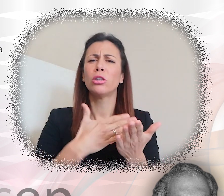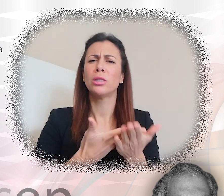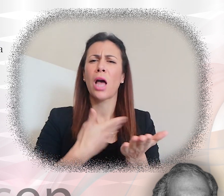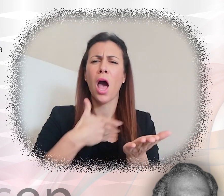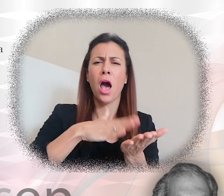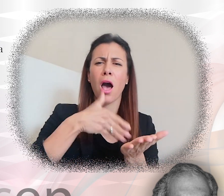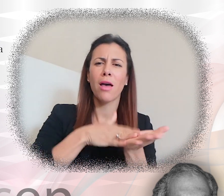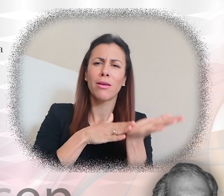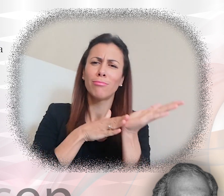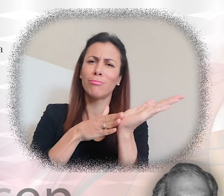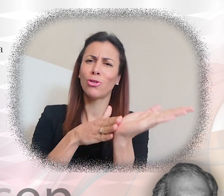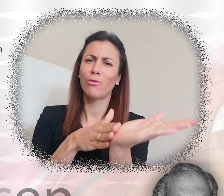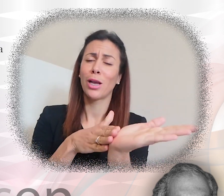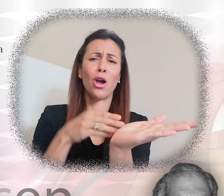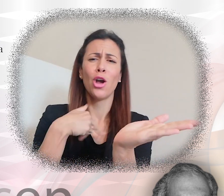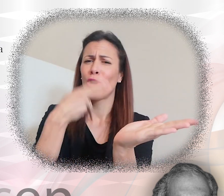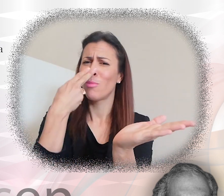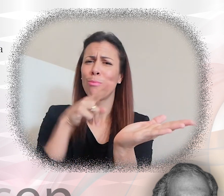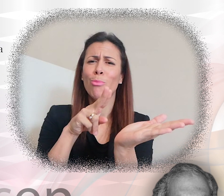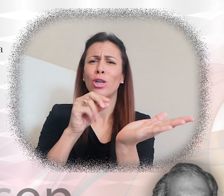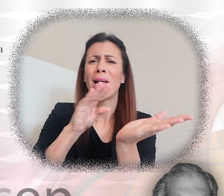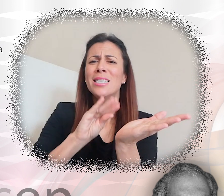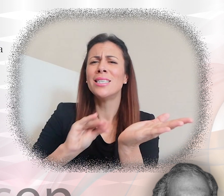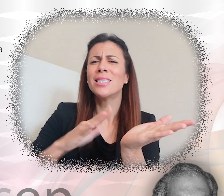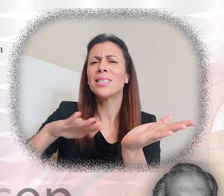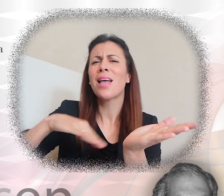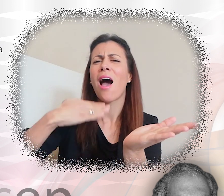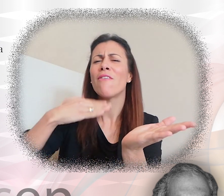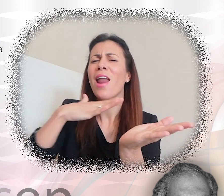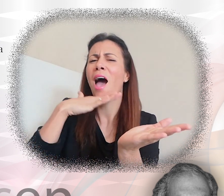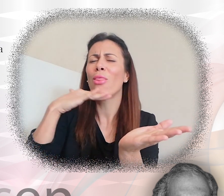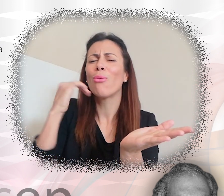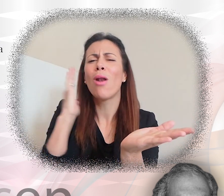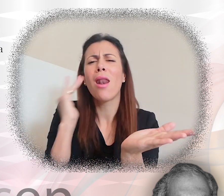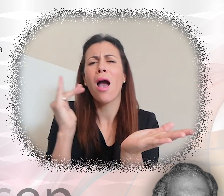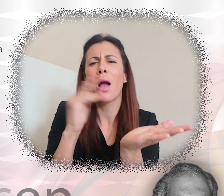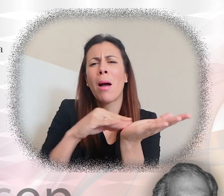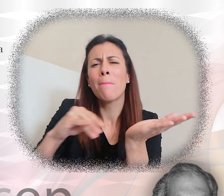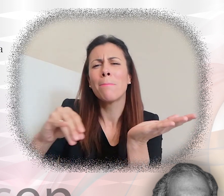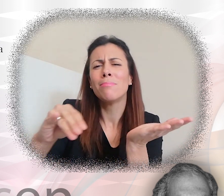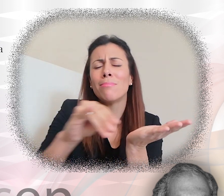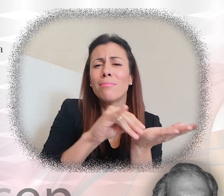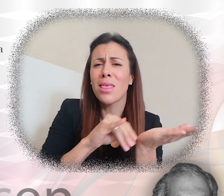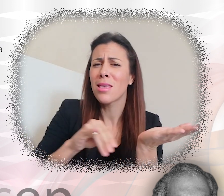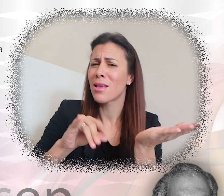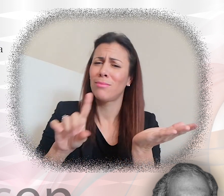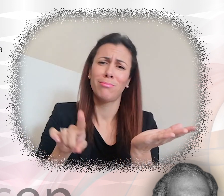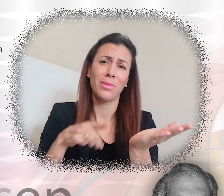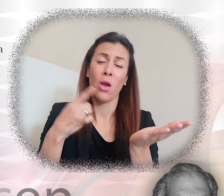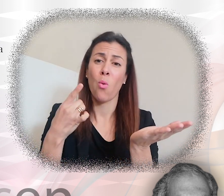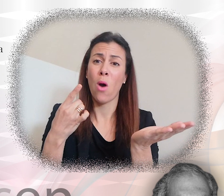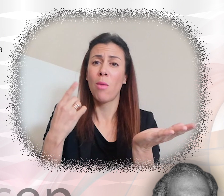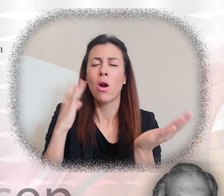Disfruta las tostadas que te ofrezco. No me importa que dejes migas en las sábanas azules,